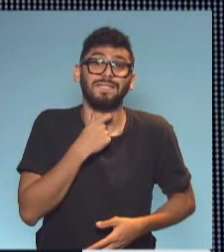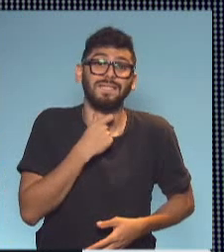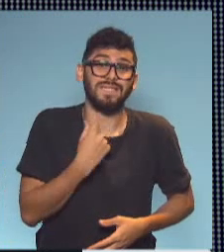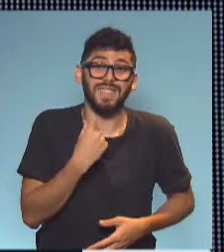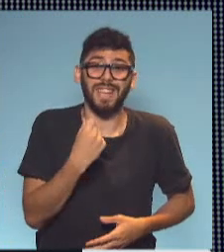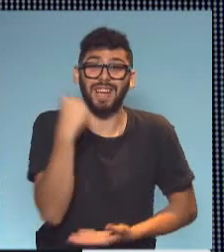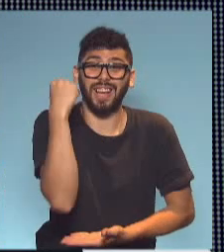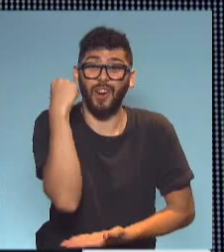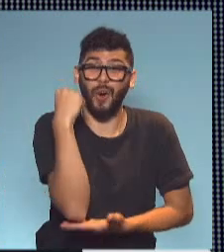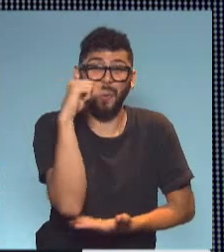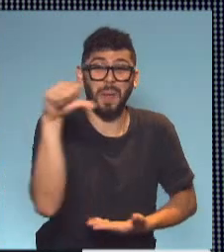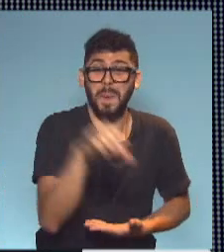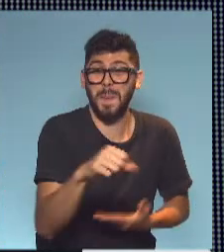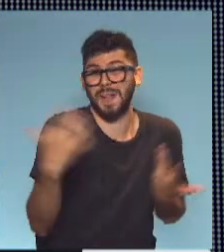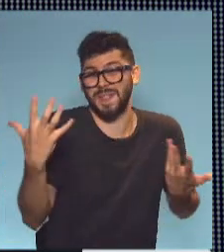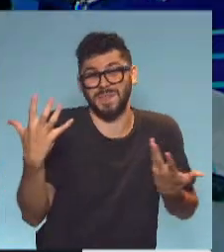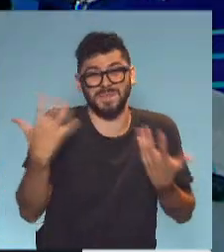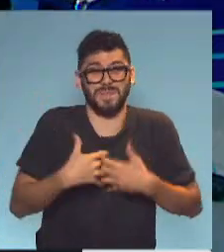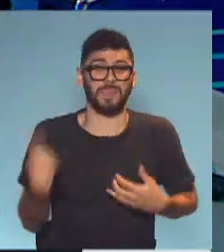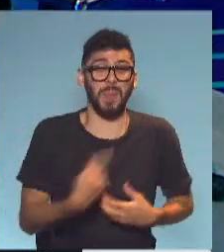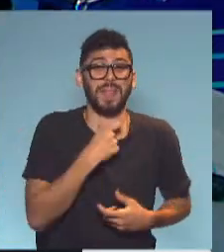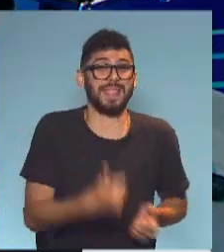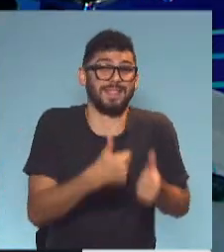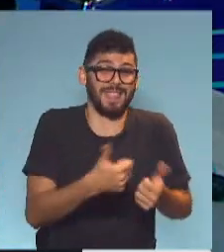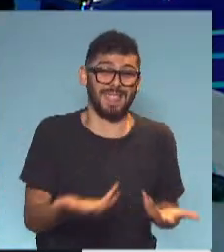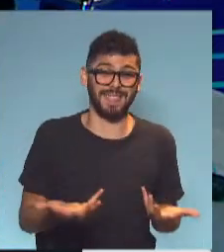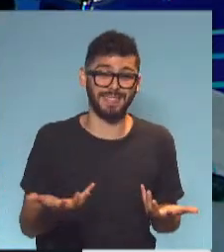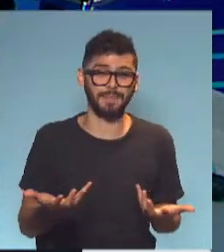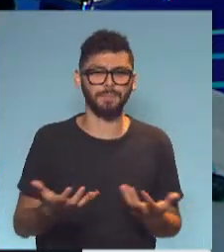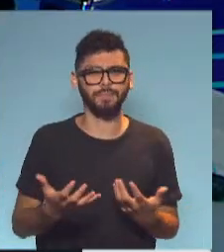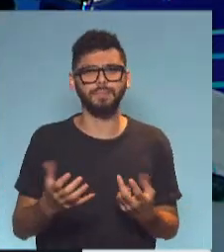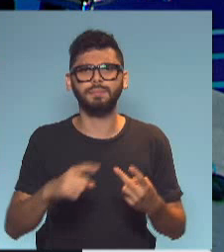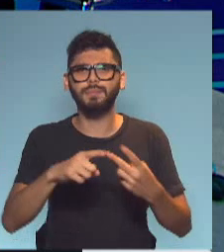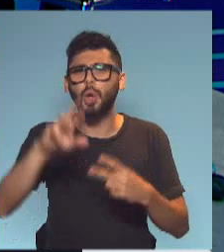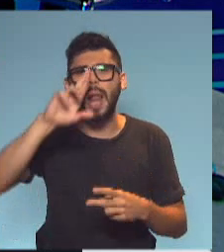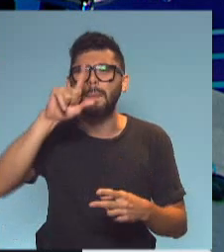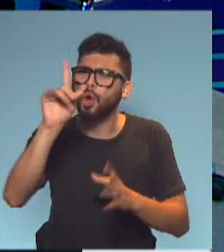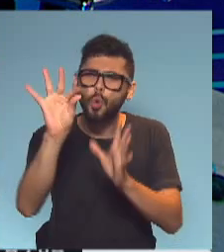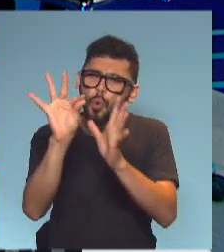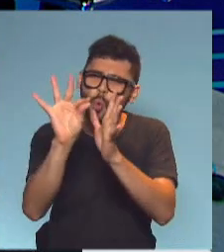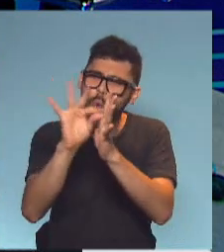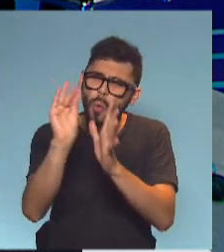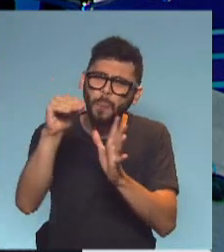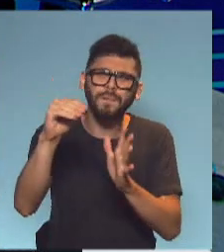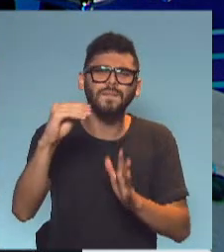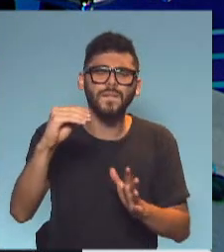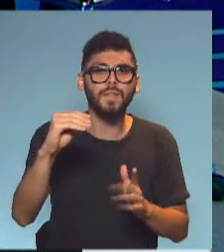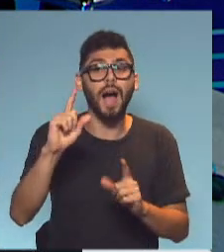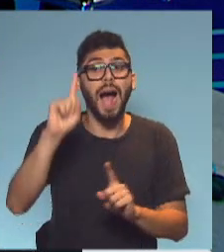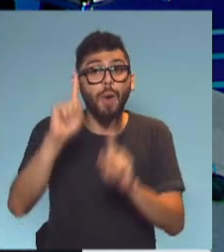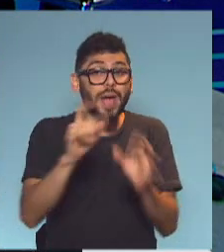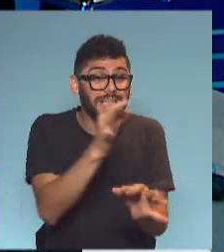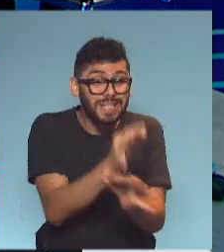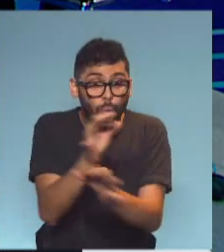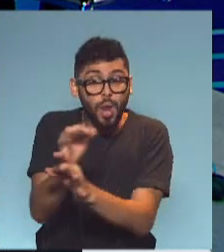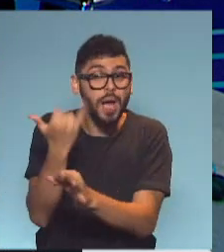perseguiría el fin de que le vaya mal a la economía, ¿no? En su ciudad o en su provincia. Un punto de La Plata, y podemos pasar ya a la última, es que en algunas escuelas ya se